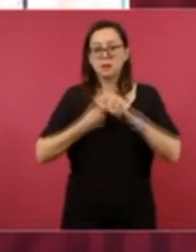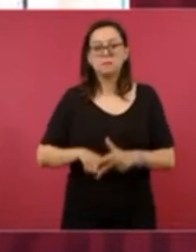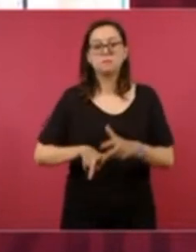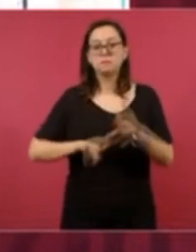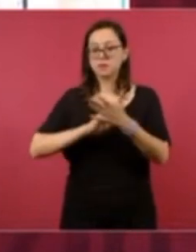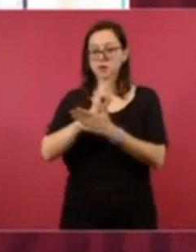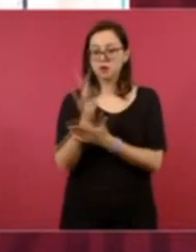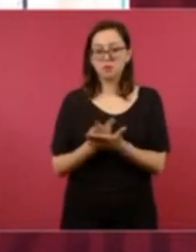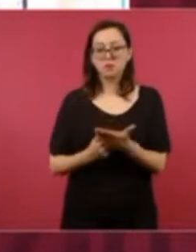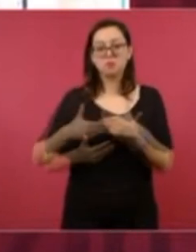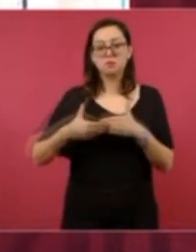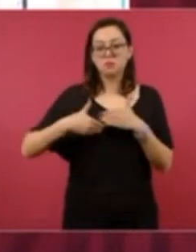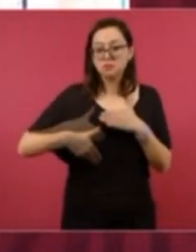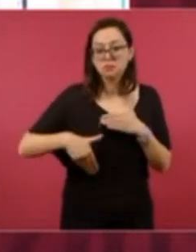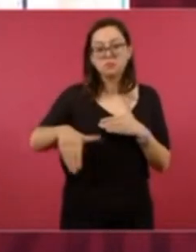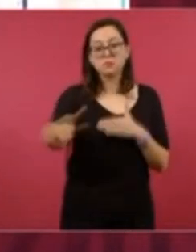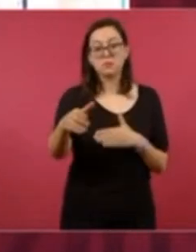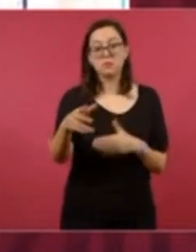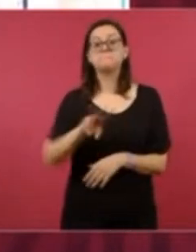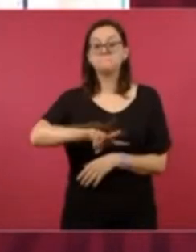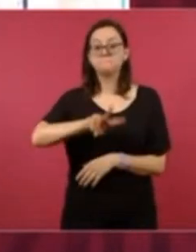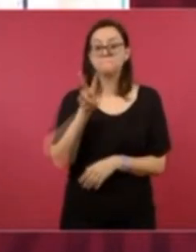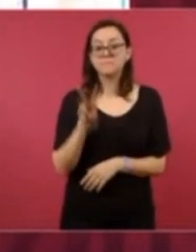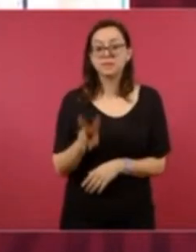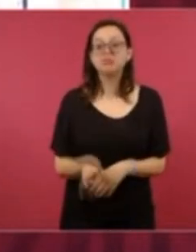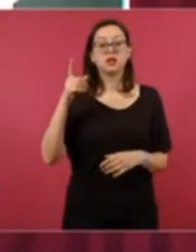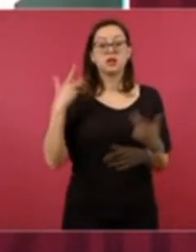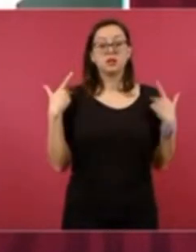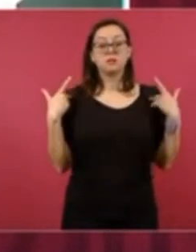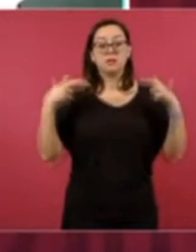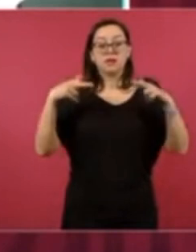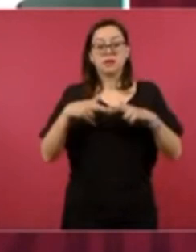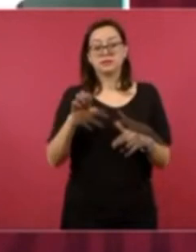más que seguir fortaleciendo el sistema de salud mexicano y la